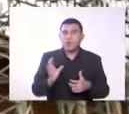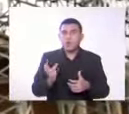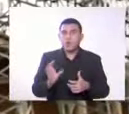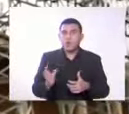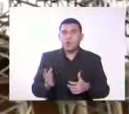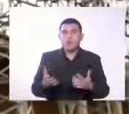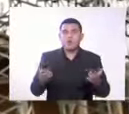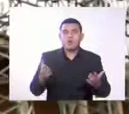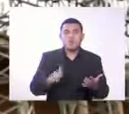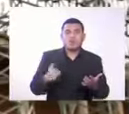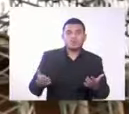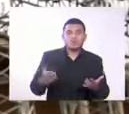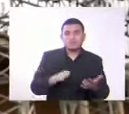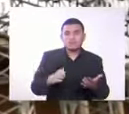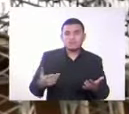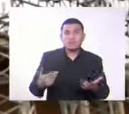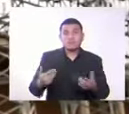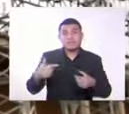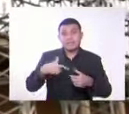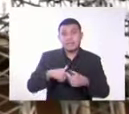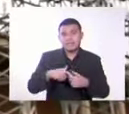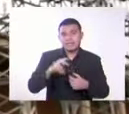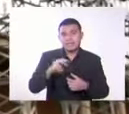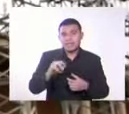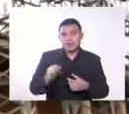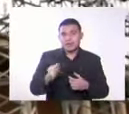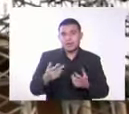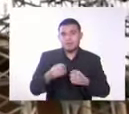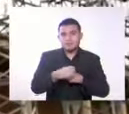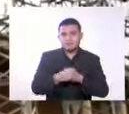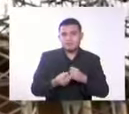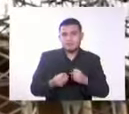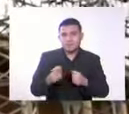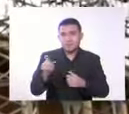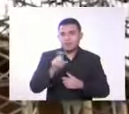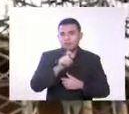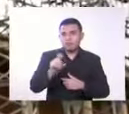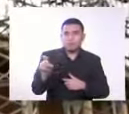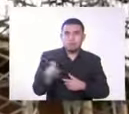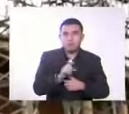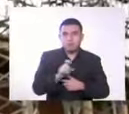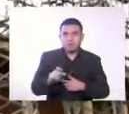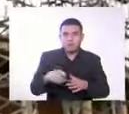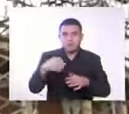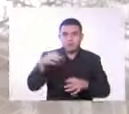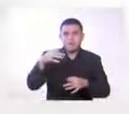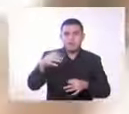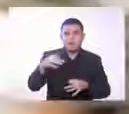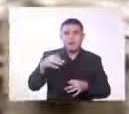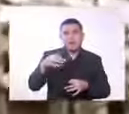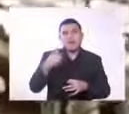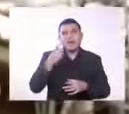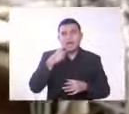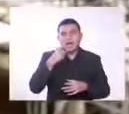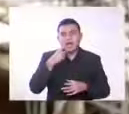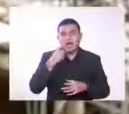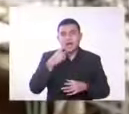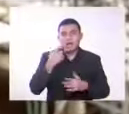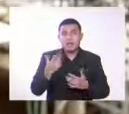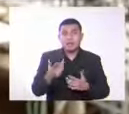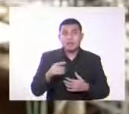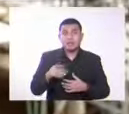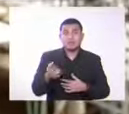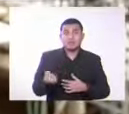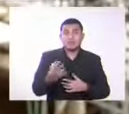de nanopartículas semiconductoras que se rocían sobre una superficie de papel plástico o metálico. Estas nuevas